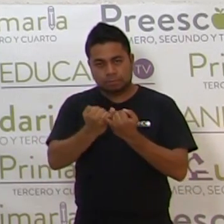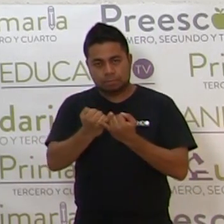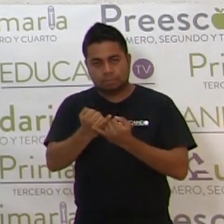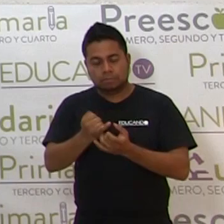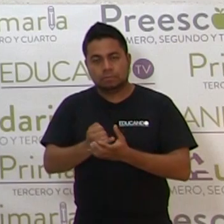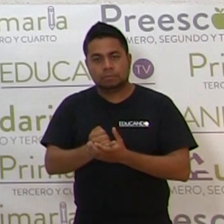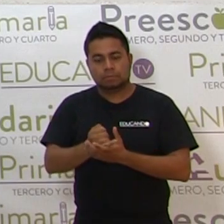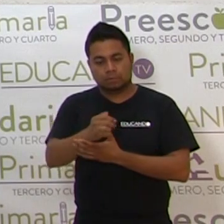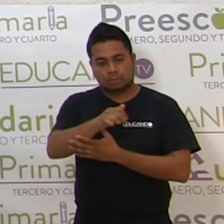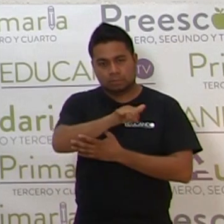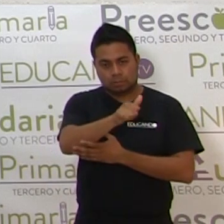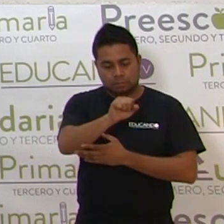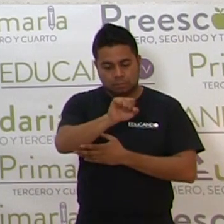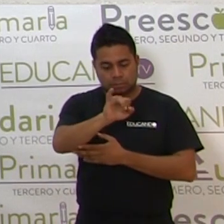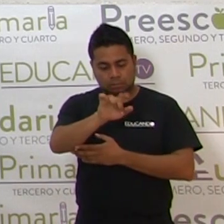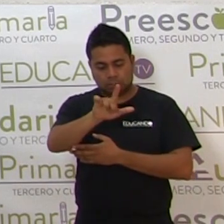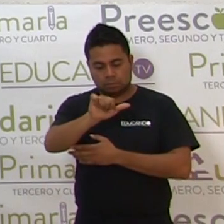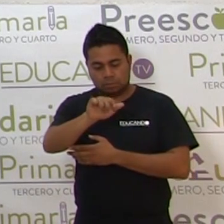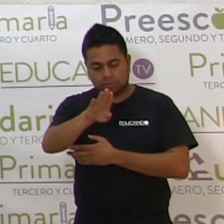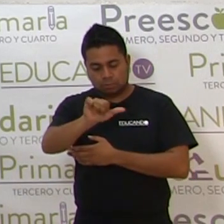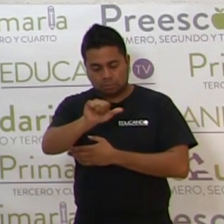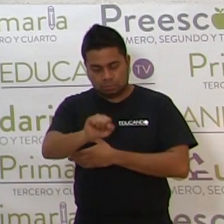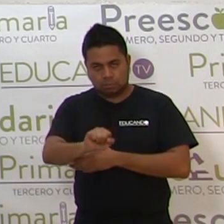11 sílabas.